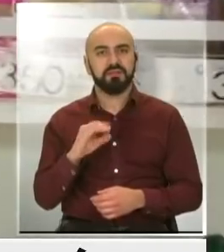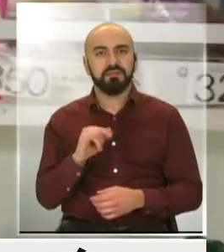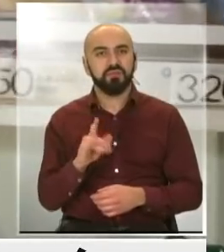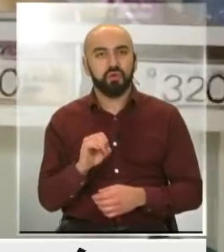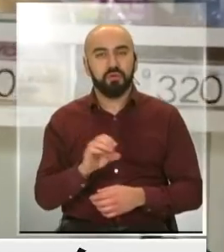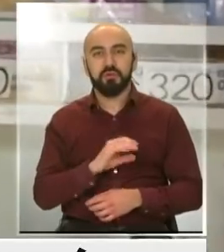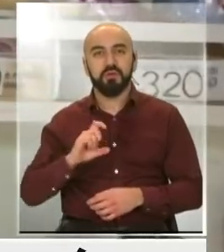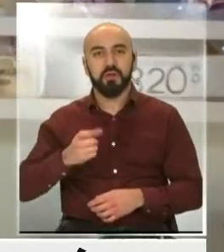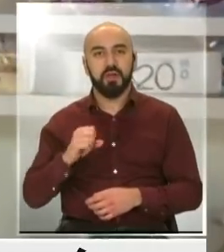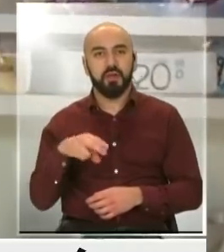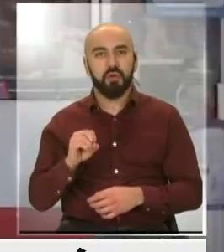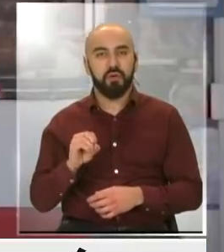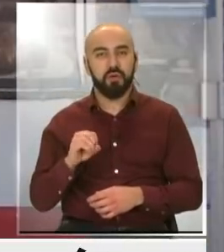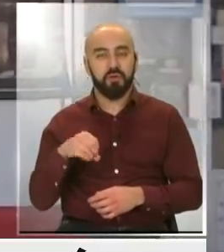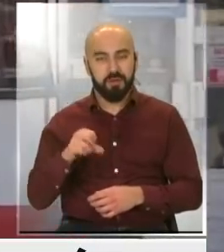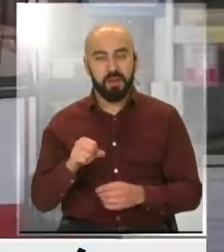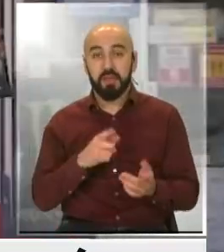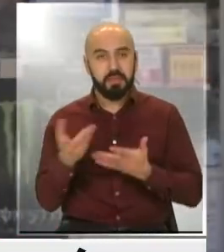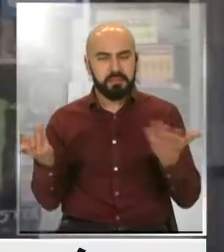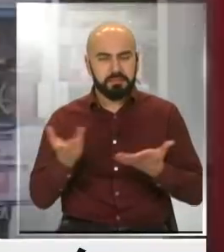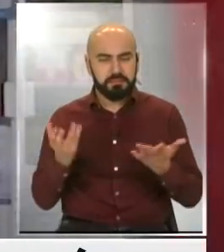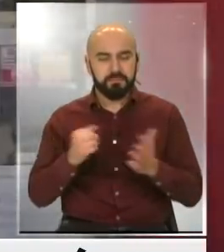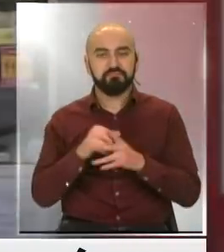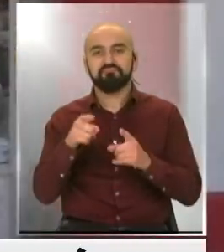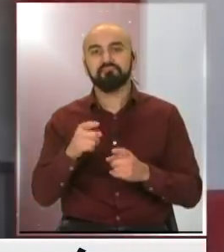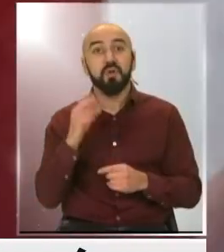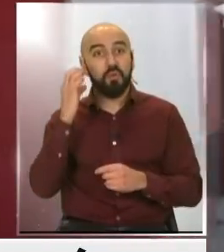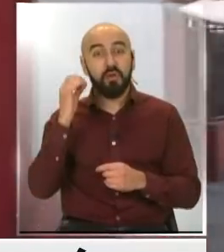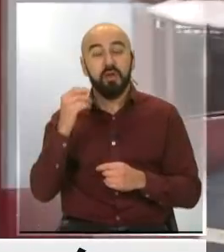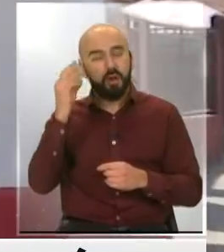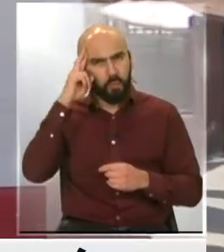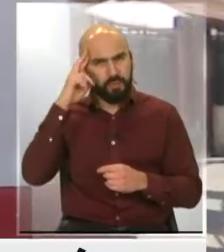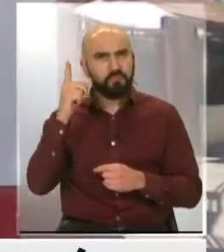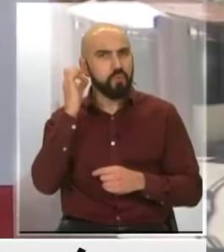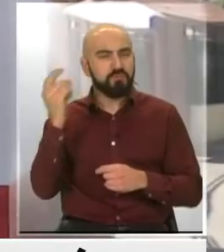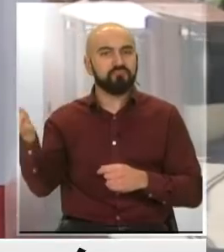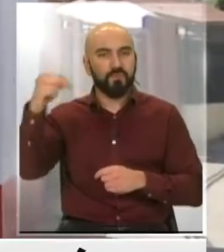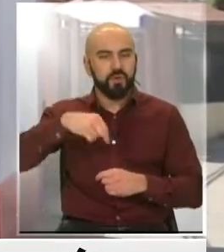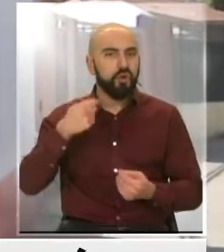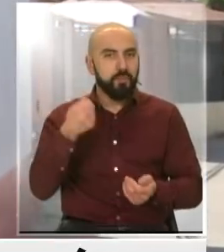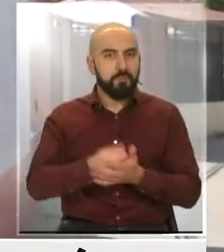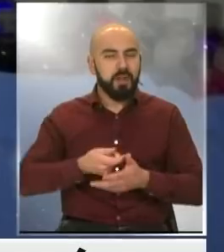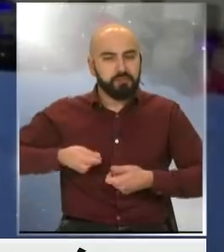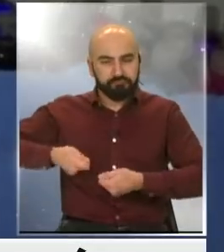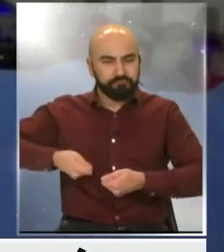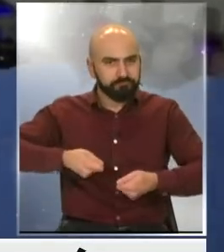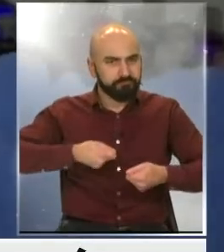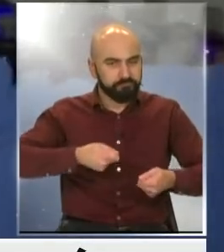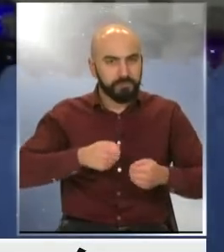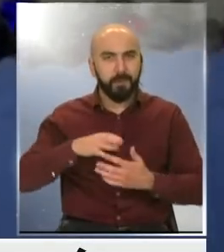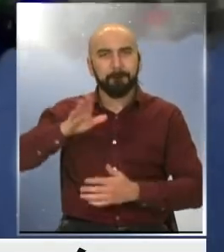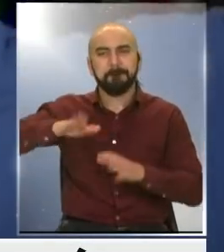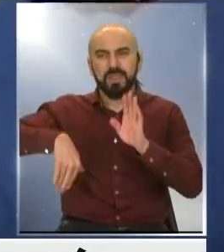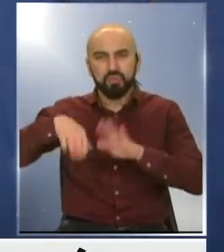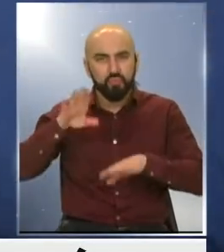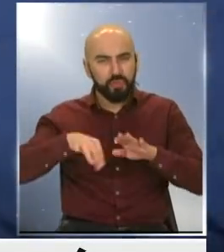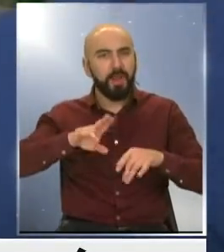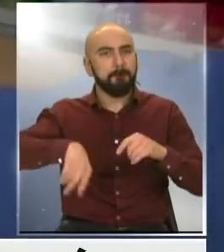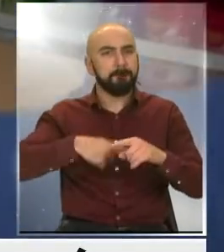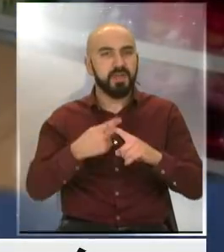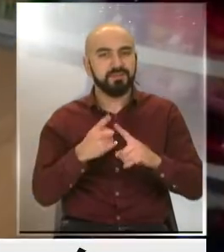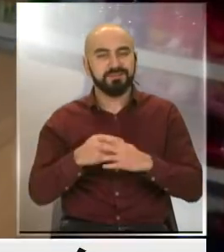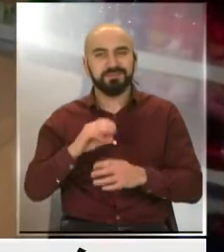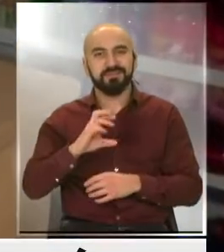de julio cuando Denise Llanos compró cera y pintura para piso. Fue cerca de las 8 de la mañana. Este minimarket está